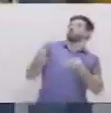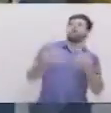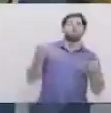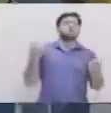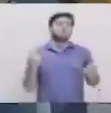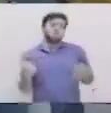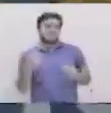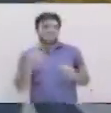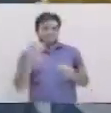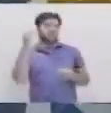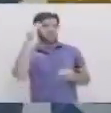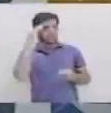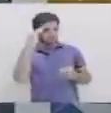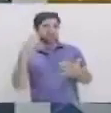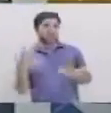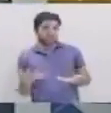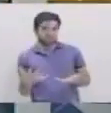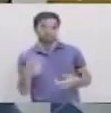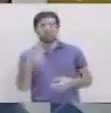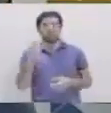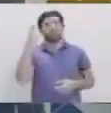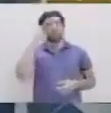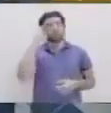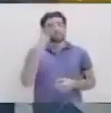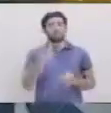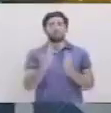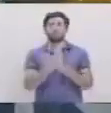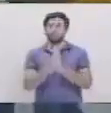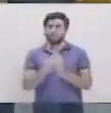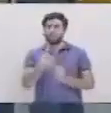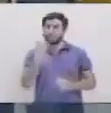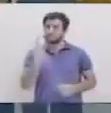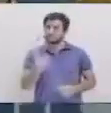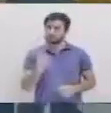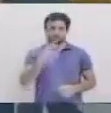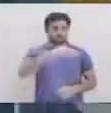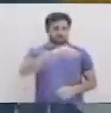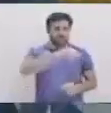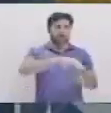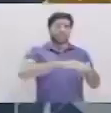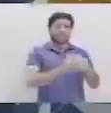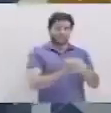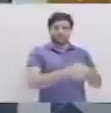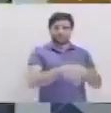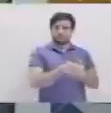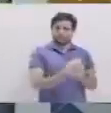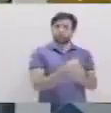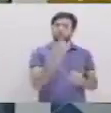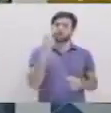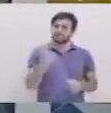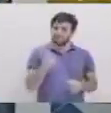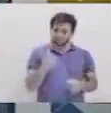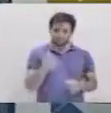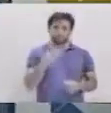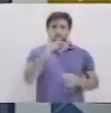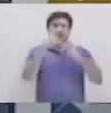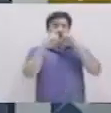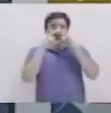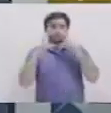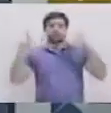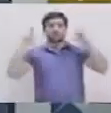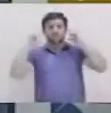finalizar, yo le invito, por favor, porque recordemos la importancia de mantener una buena higiene ustedes en casa. Recuerden lavarse las manos